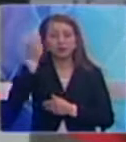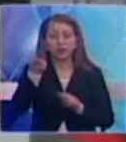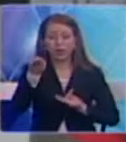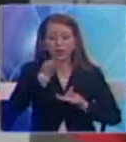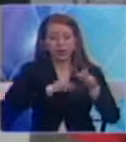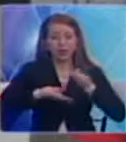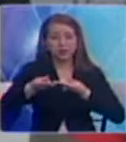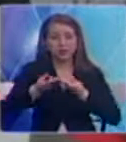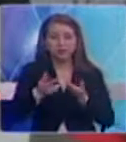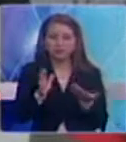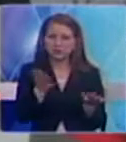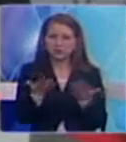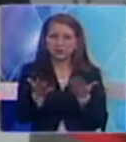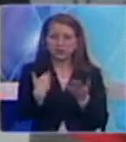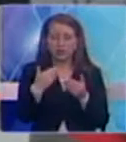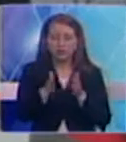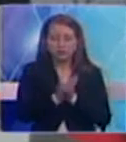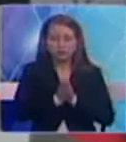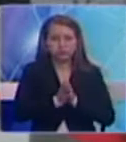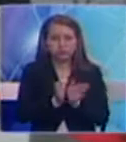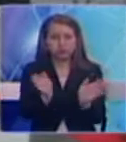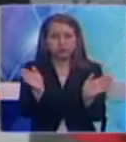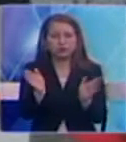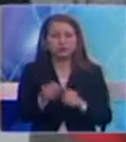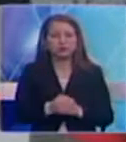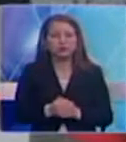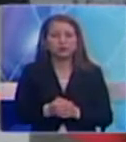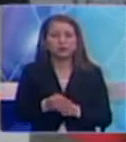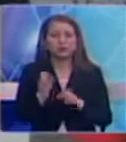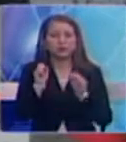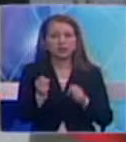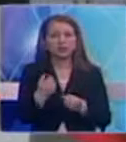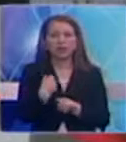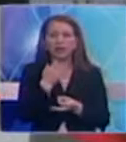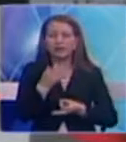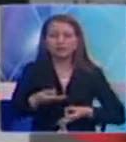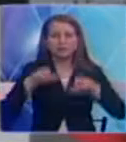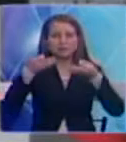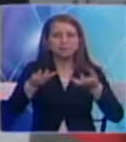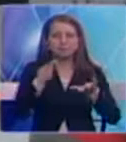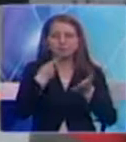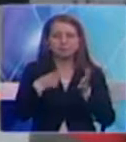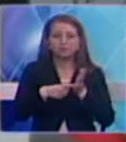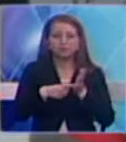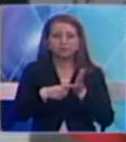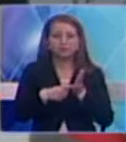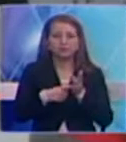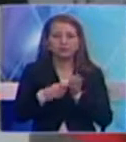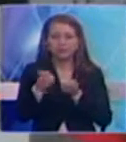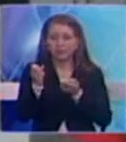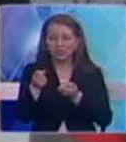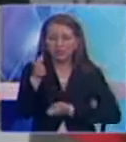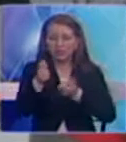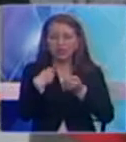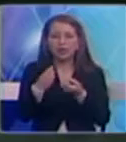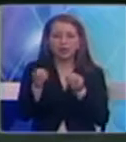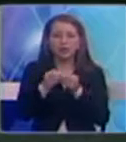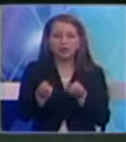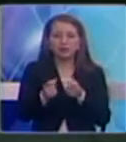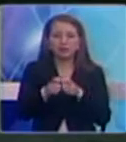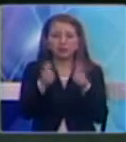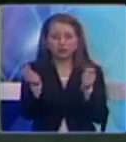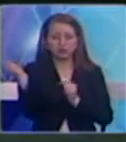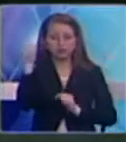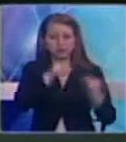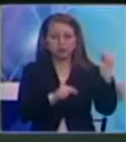venta relativamente amplio el conseguir precisamente lograr esos pasajeros incrementales.